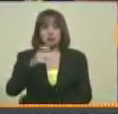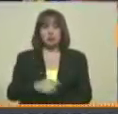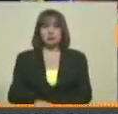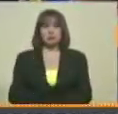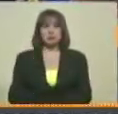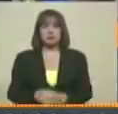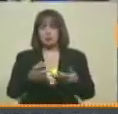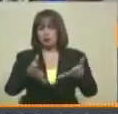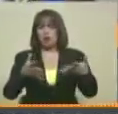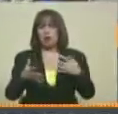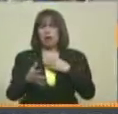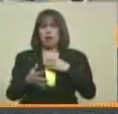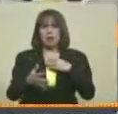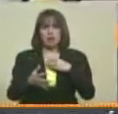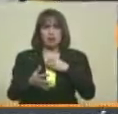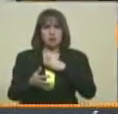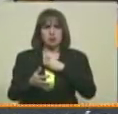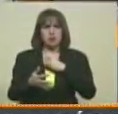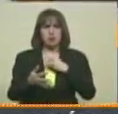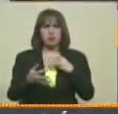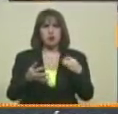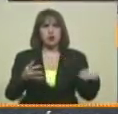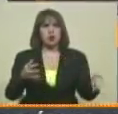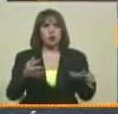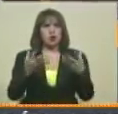Hemos ganado desde el punto de vista cultural,